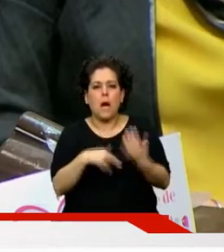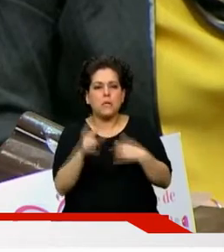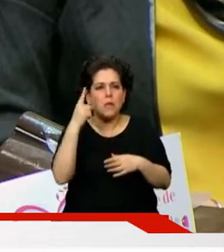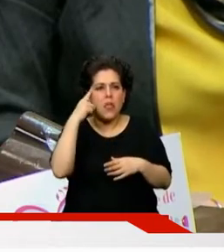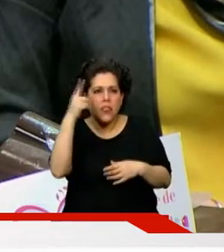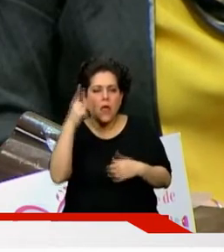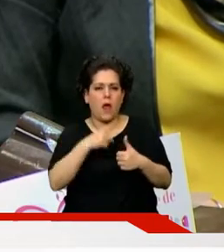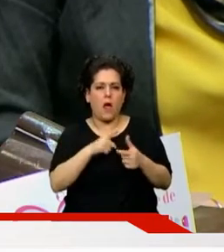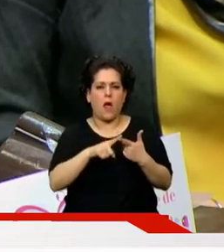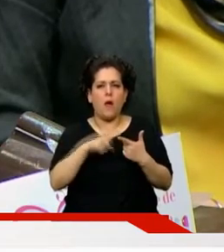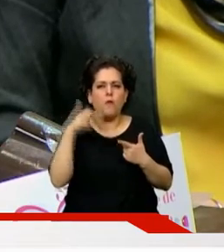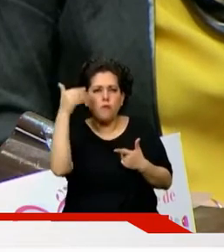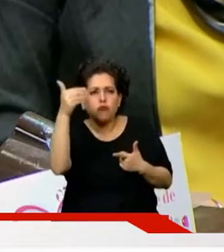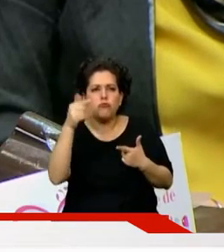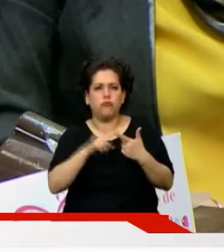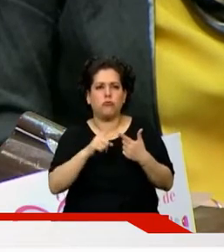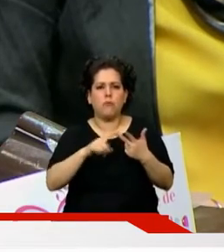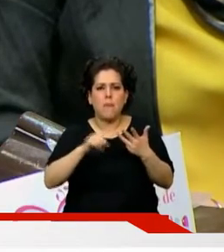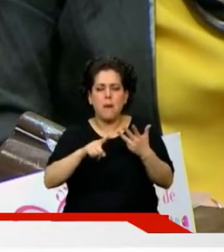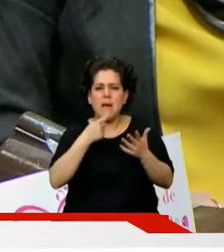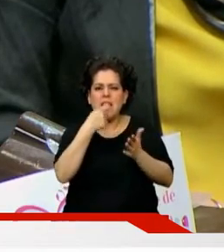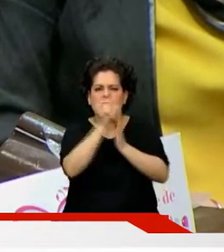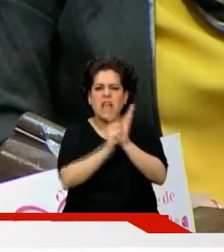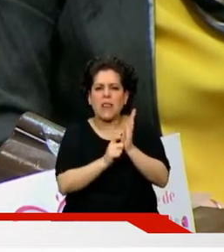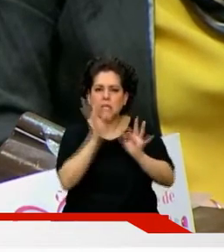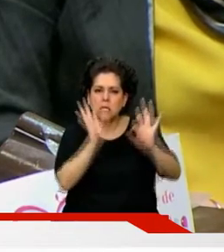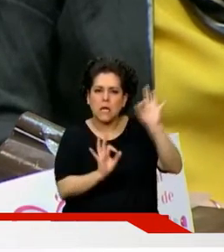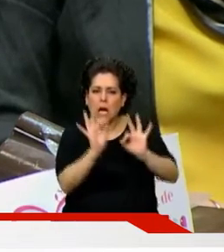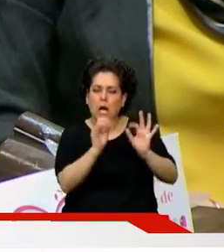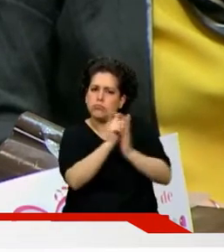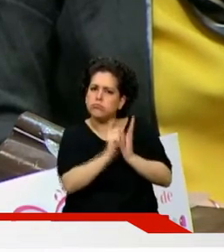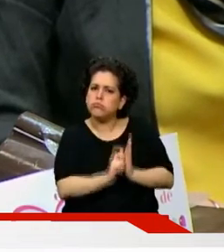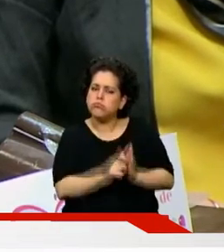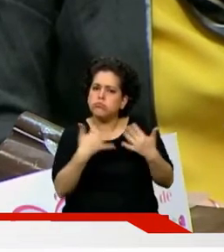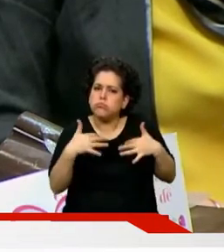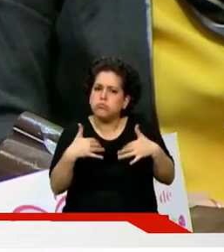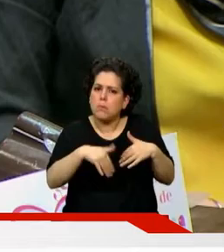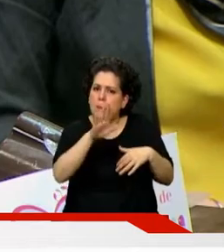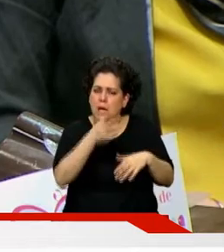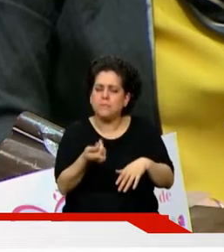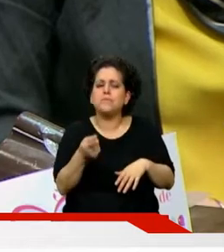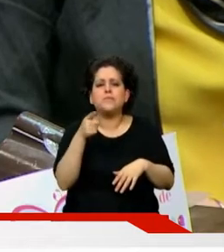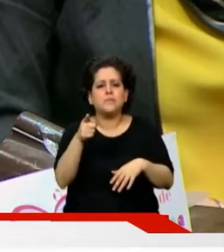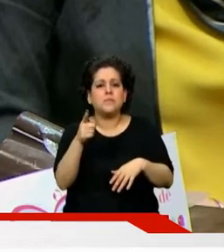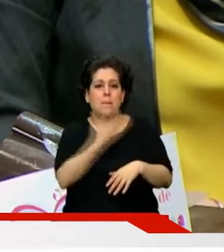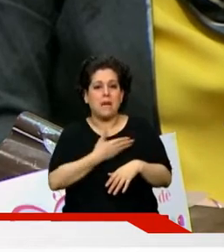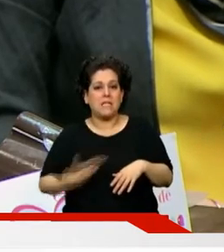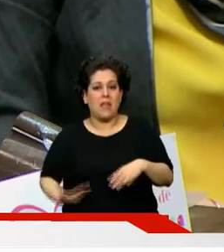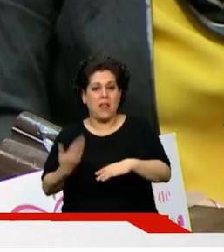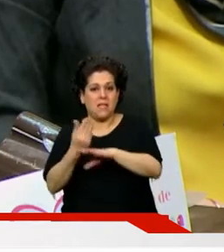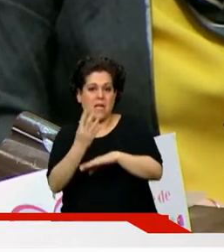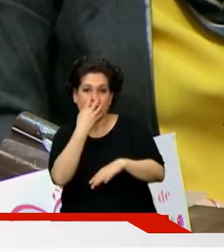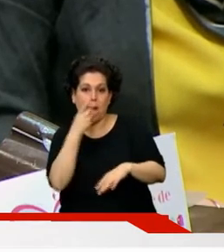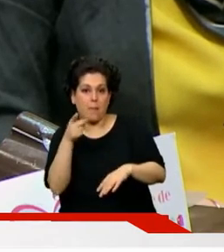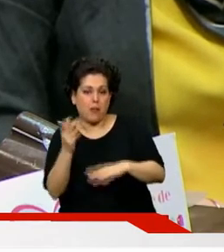180 votos a favor y 22 rechazando, ¿no? Creo, sí, que marca un